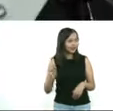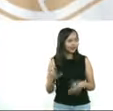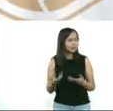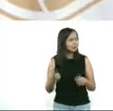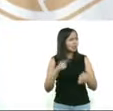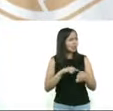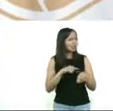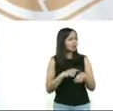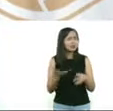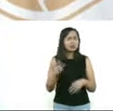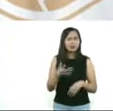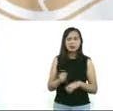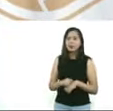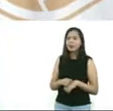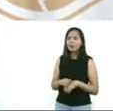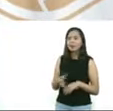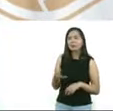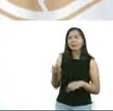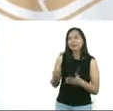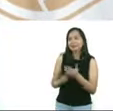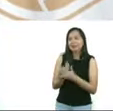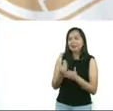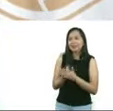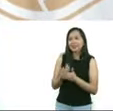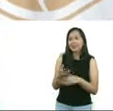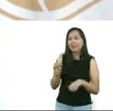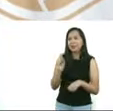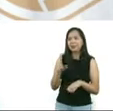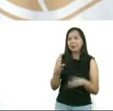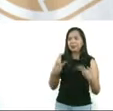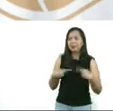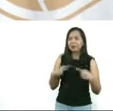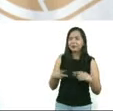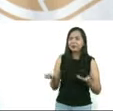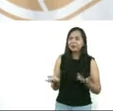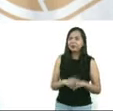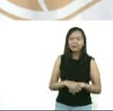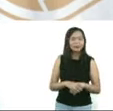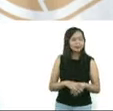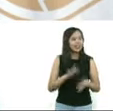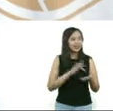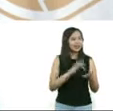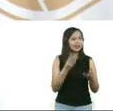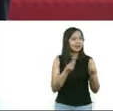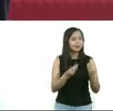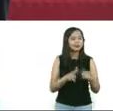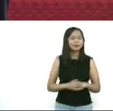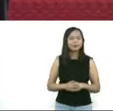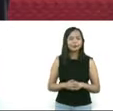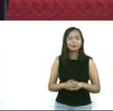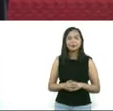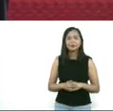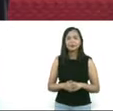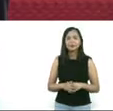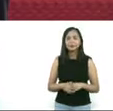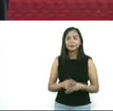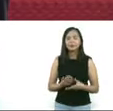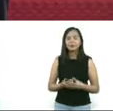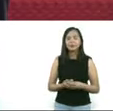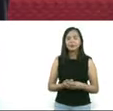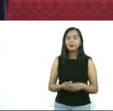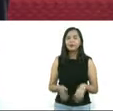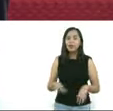Pues tempranito, como todos los que debemos salir a votar el domingo. Okay. Muchísimas gracias. Continuamos con la pregunta